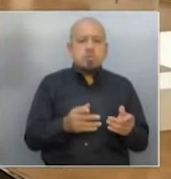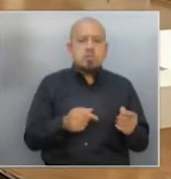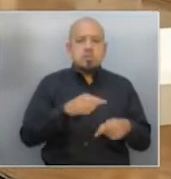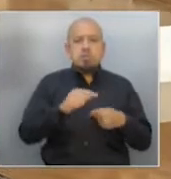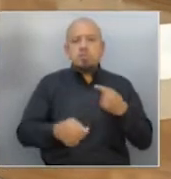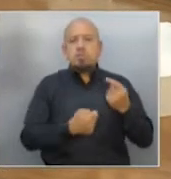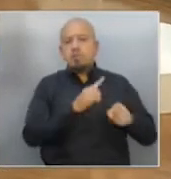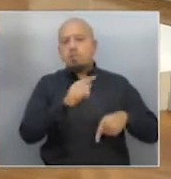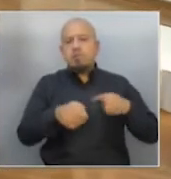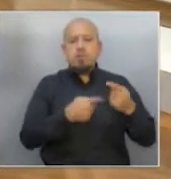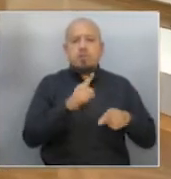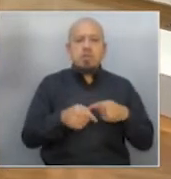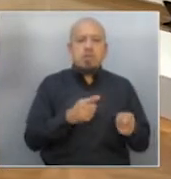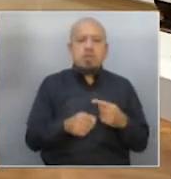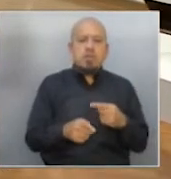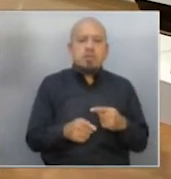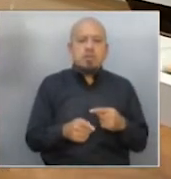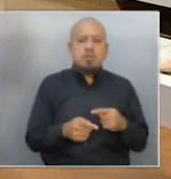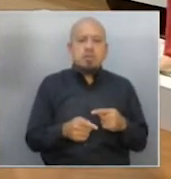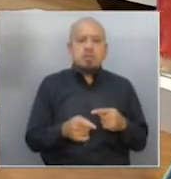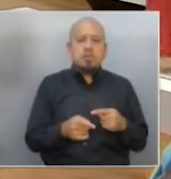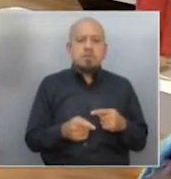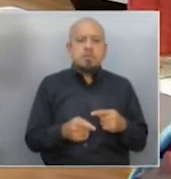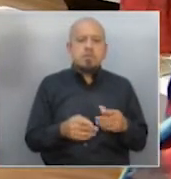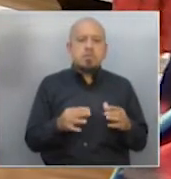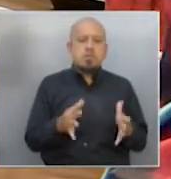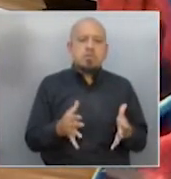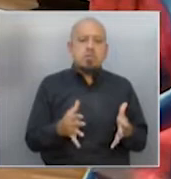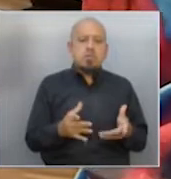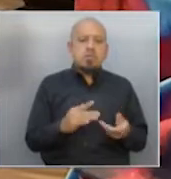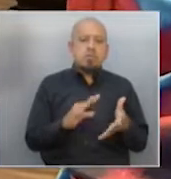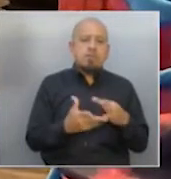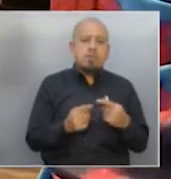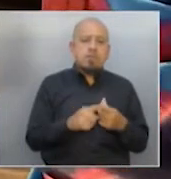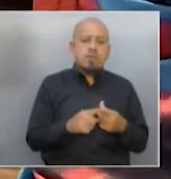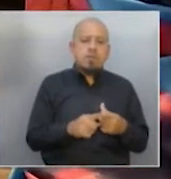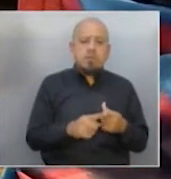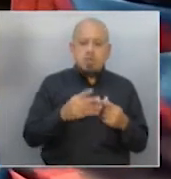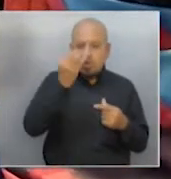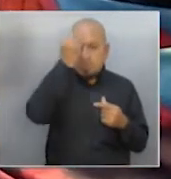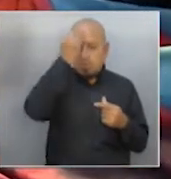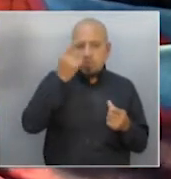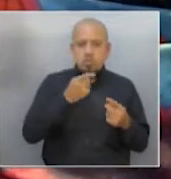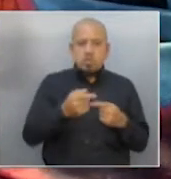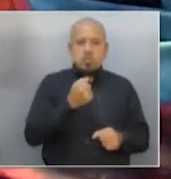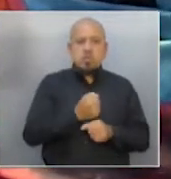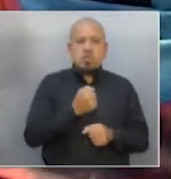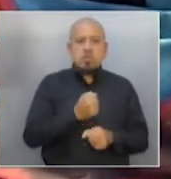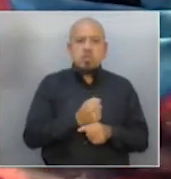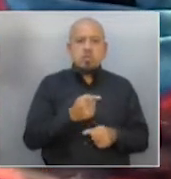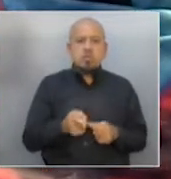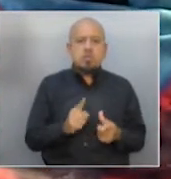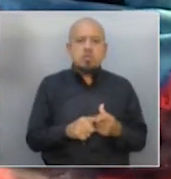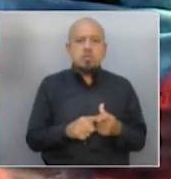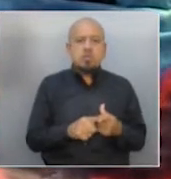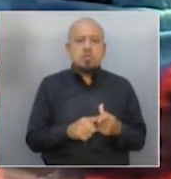permanente. Claro, que es eso, es la exposición como producto, digamos, de un concepto y de un trabajo y de una experimentación.